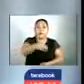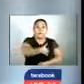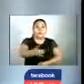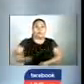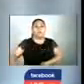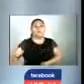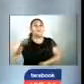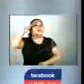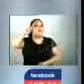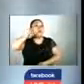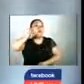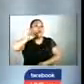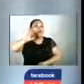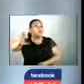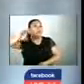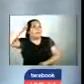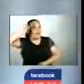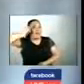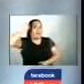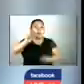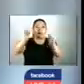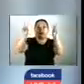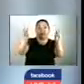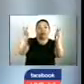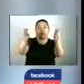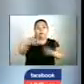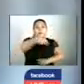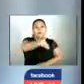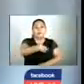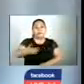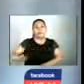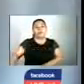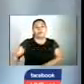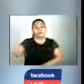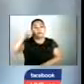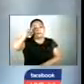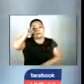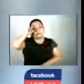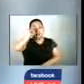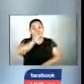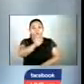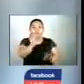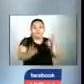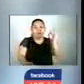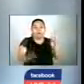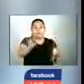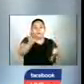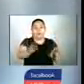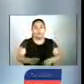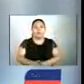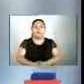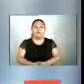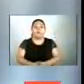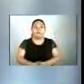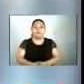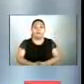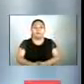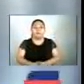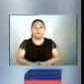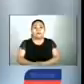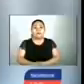el presidente Nayib Bukele al reaccionar a esta situación que está ocurriendo en el tema judicial con el caso del expresidente Elías Antonio Saca.